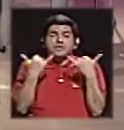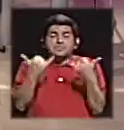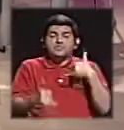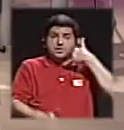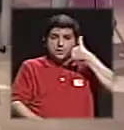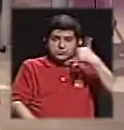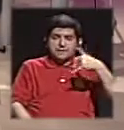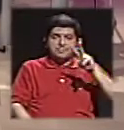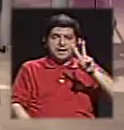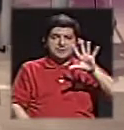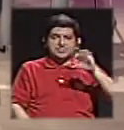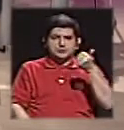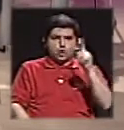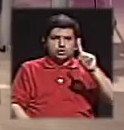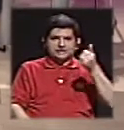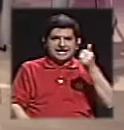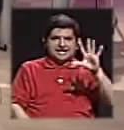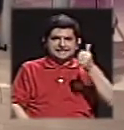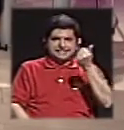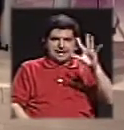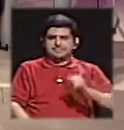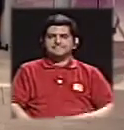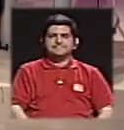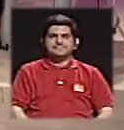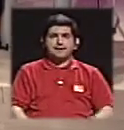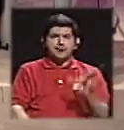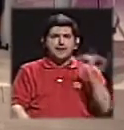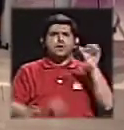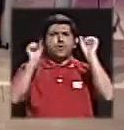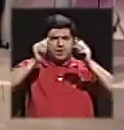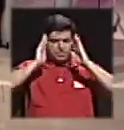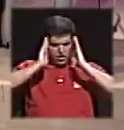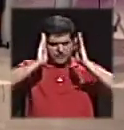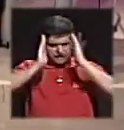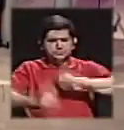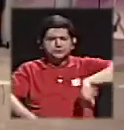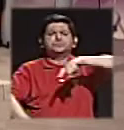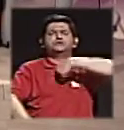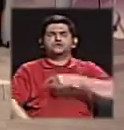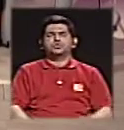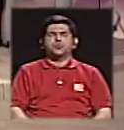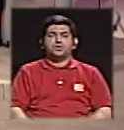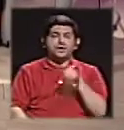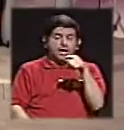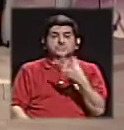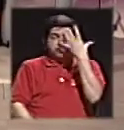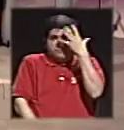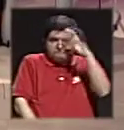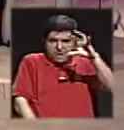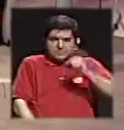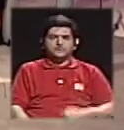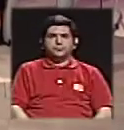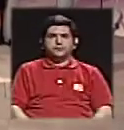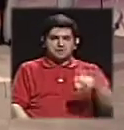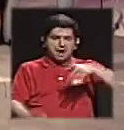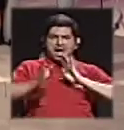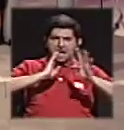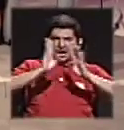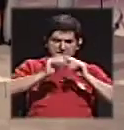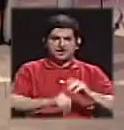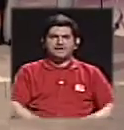puede llamarnos al 2511 1515 y también puede seguirnos a través de nuestra página de Facebook. Estamos